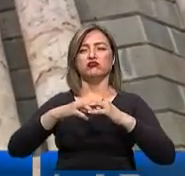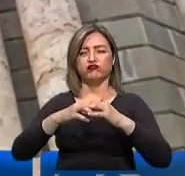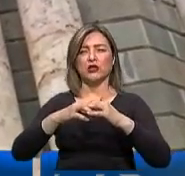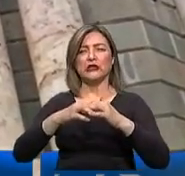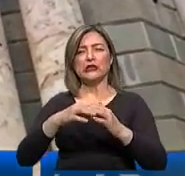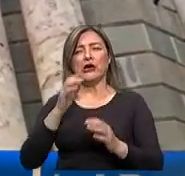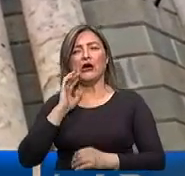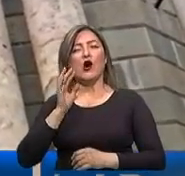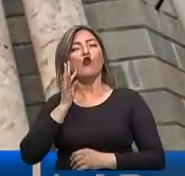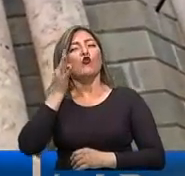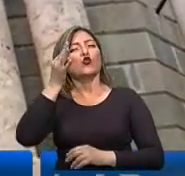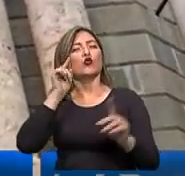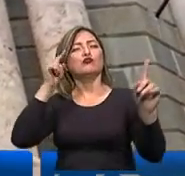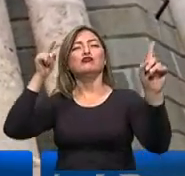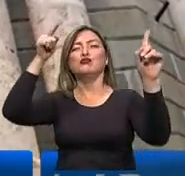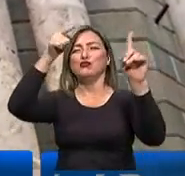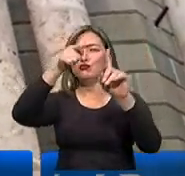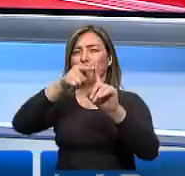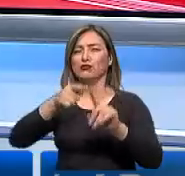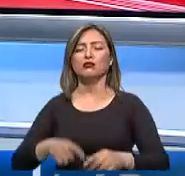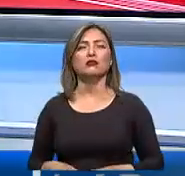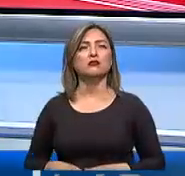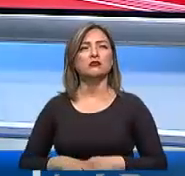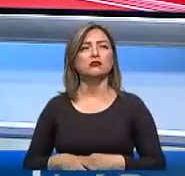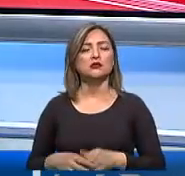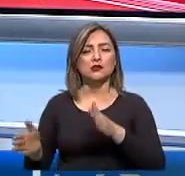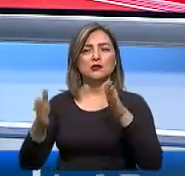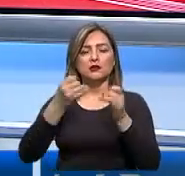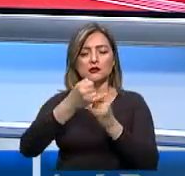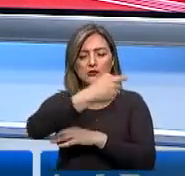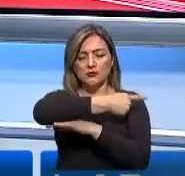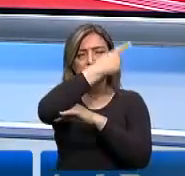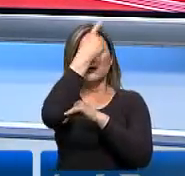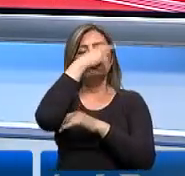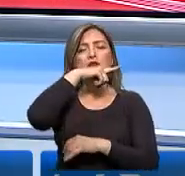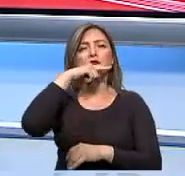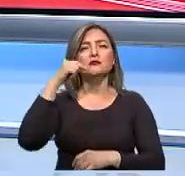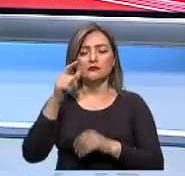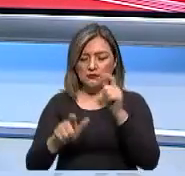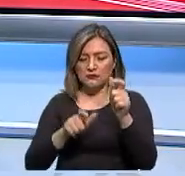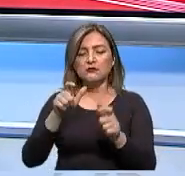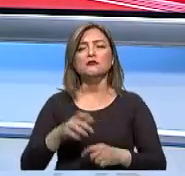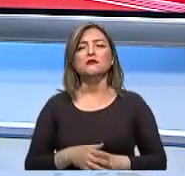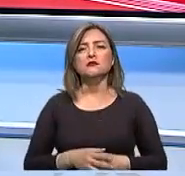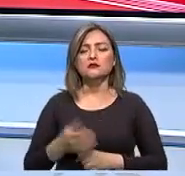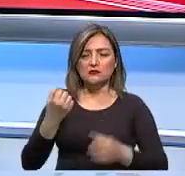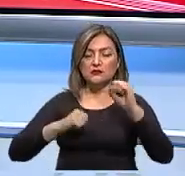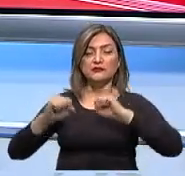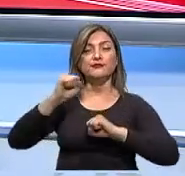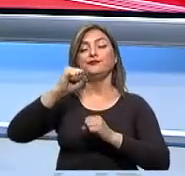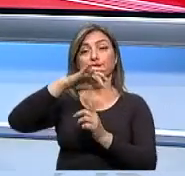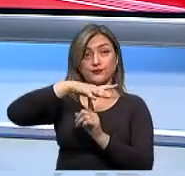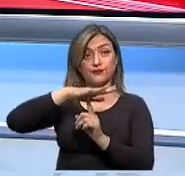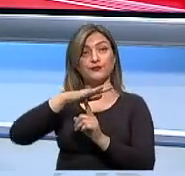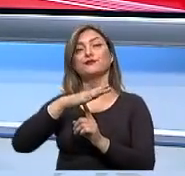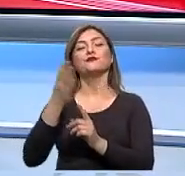futuro. En Cuenca, Iván Rodríguez, 24 horas. Y en el último día de feriado, los ciudadanos salieron al Parque